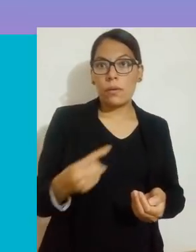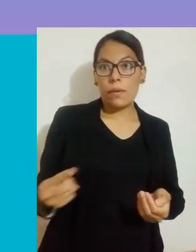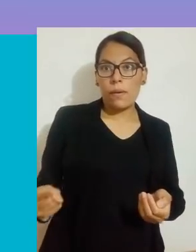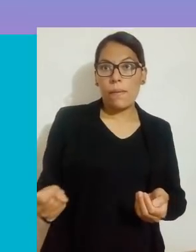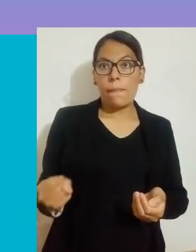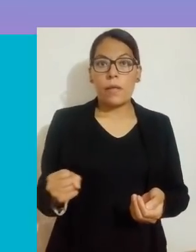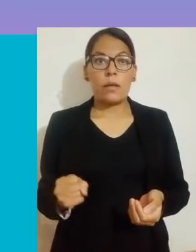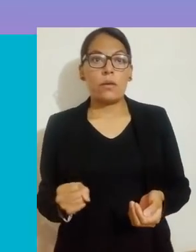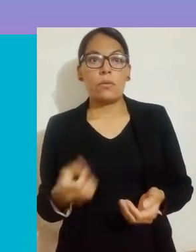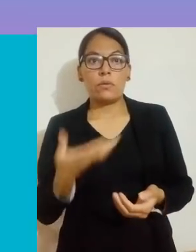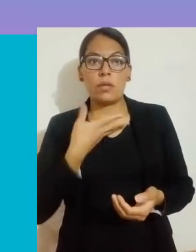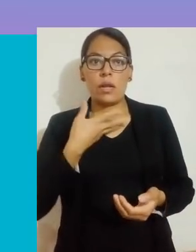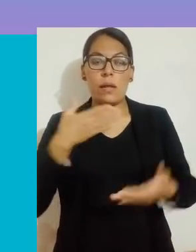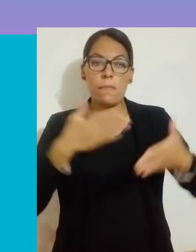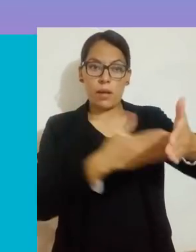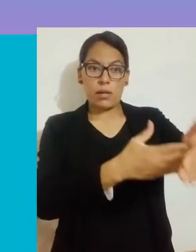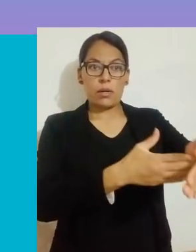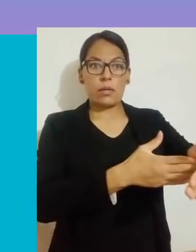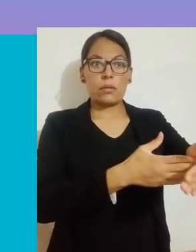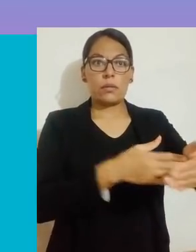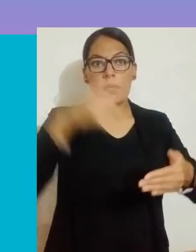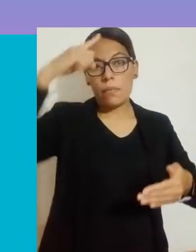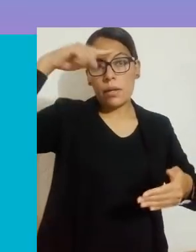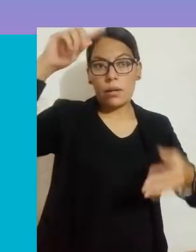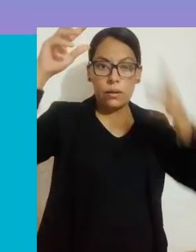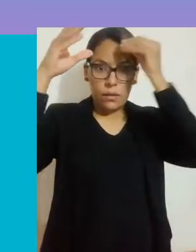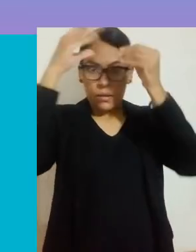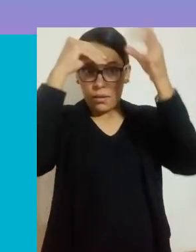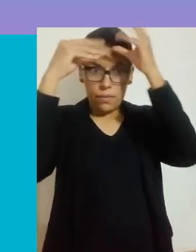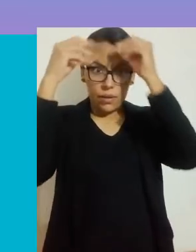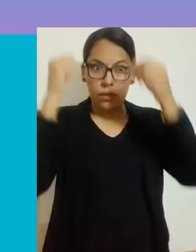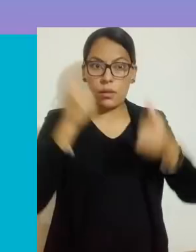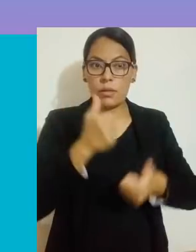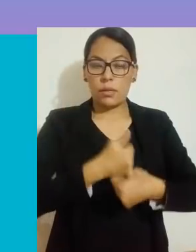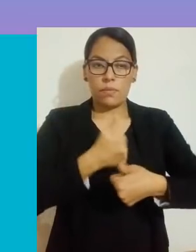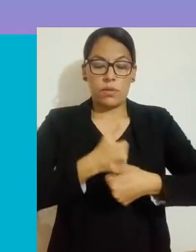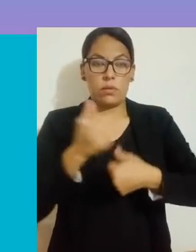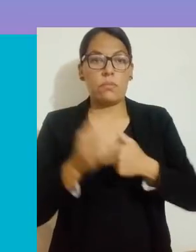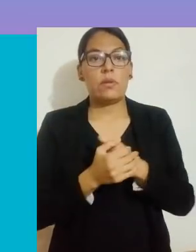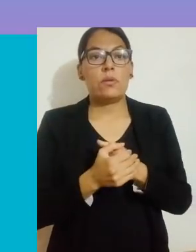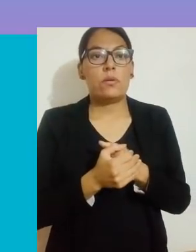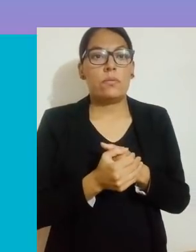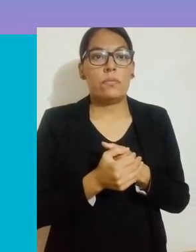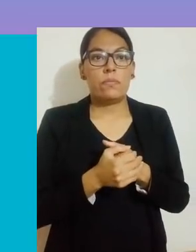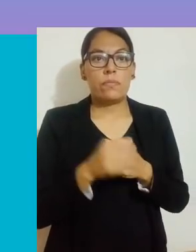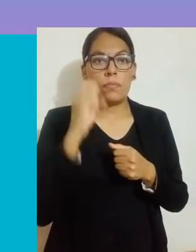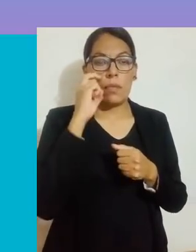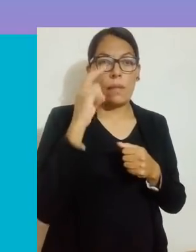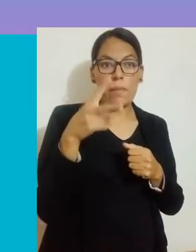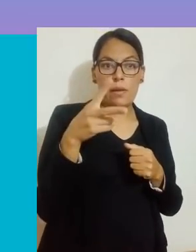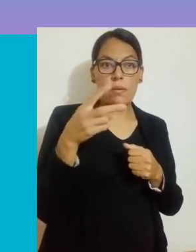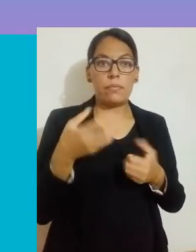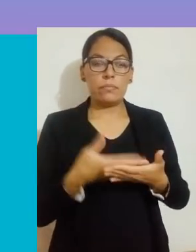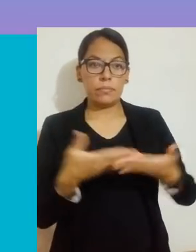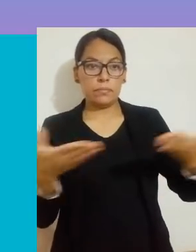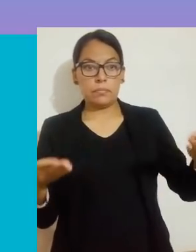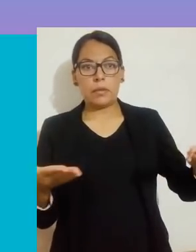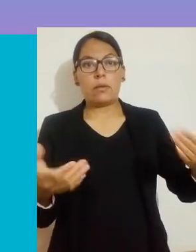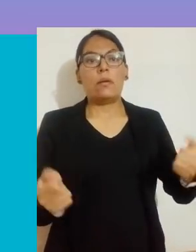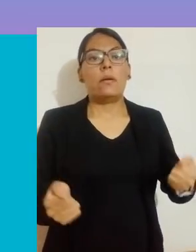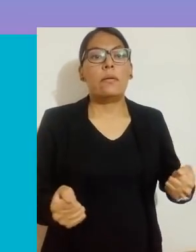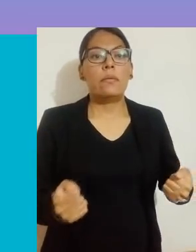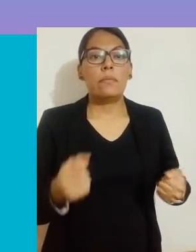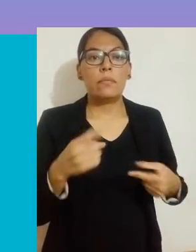pequeñitos que enfrentan alguna barrera para el aprendizaje y la participación. Mira, Te voy a presentar algunas apps para